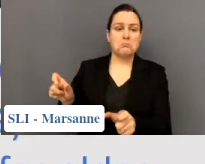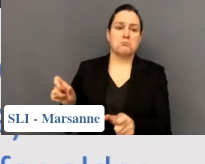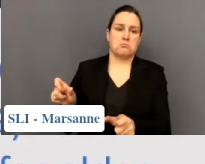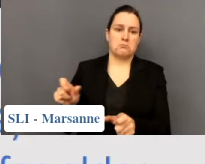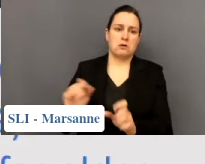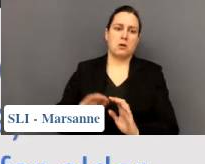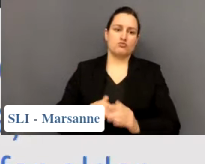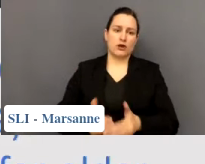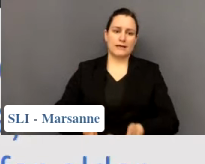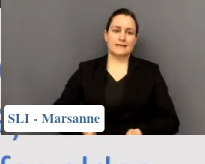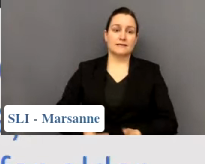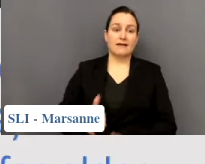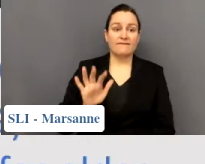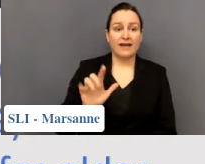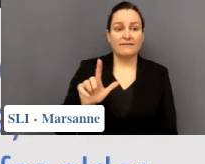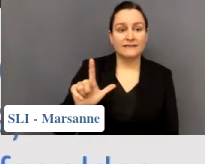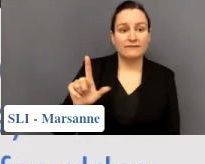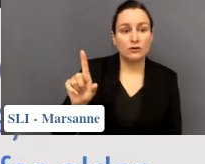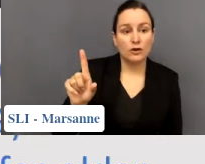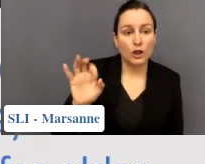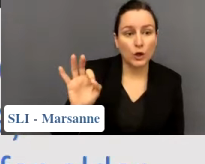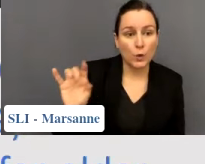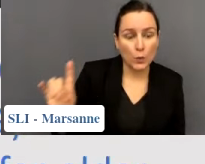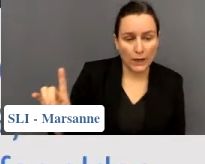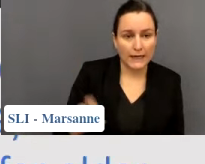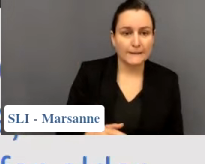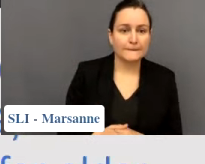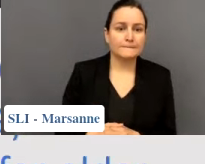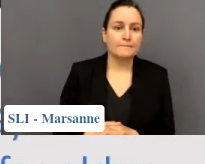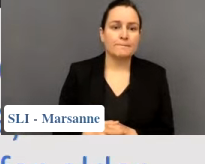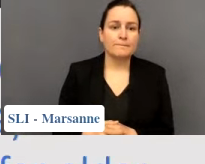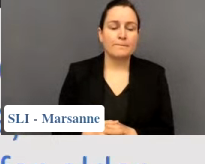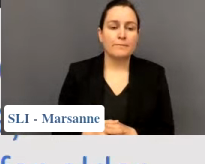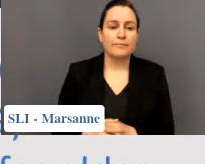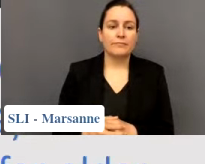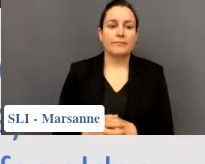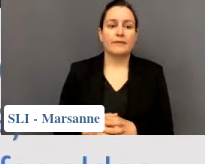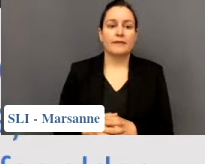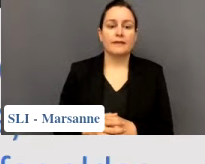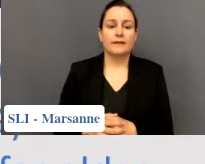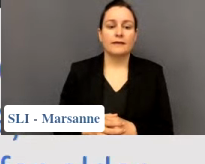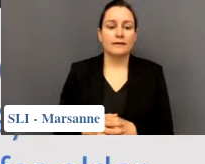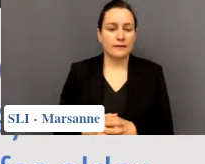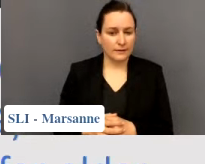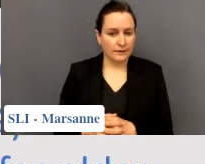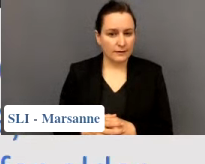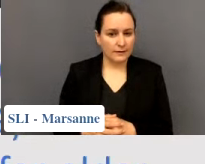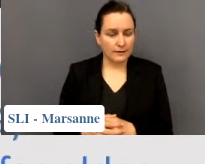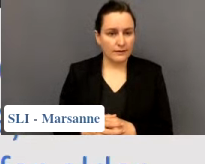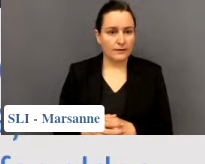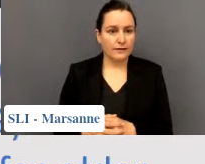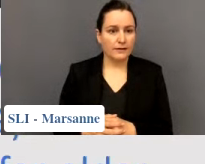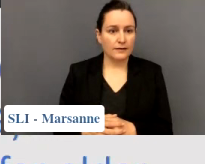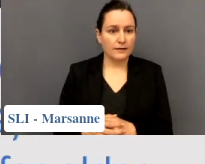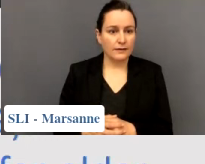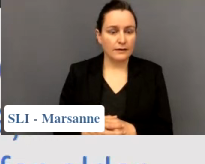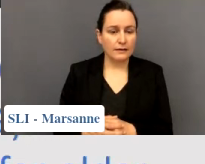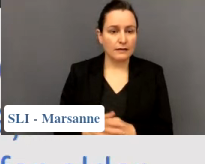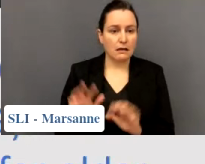9% de las personas destinatarias cuida adultas, adultos mayores y el 2% con discapacidad.